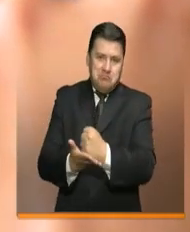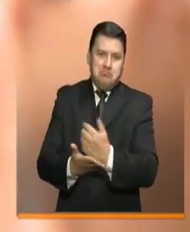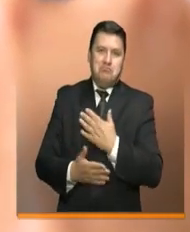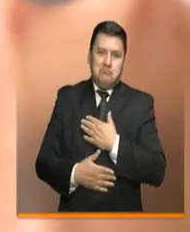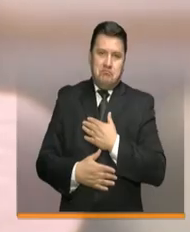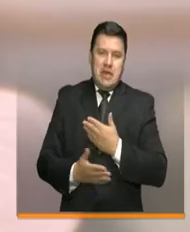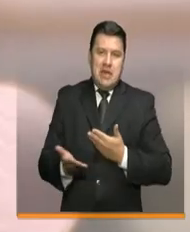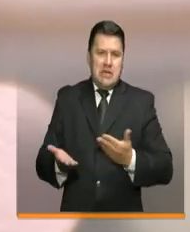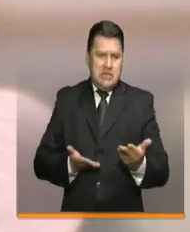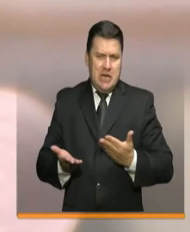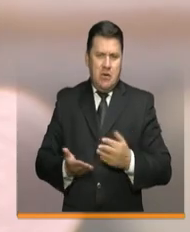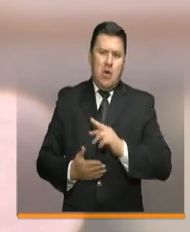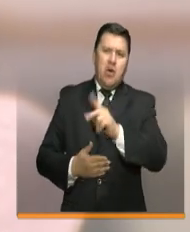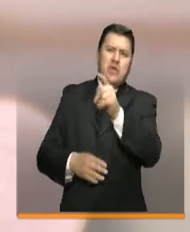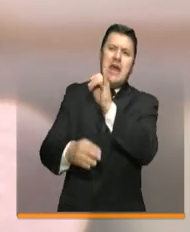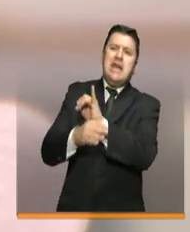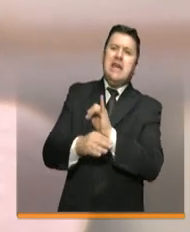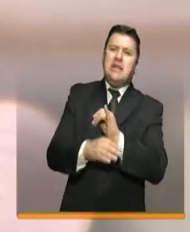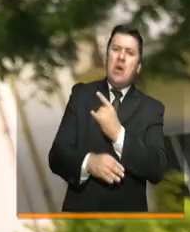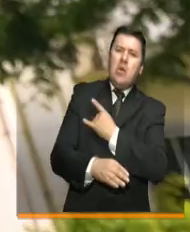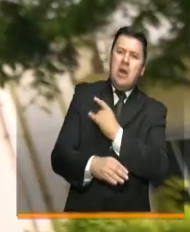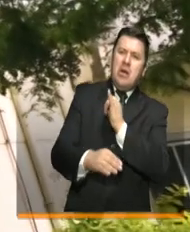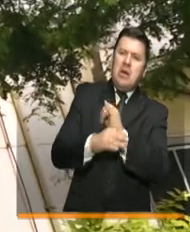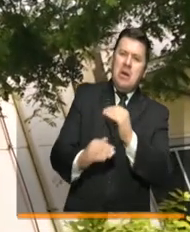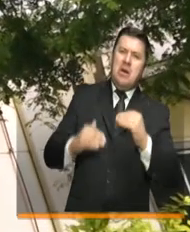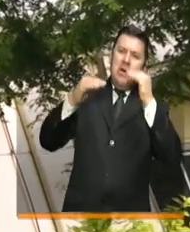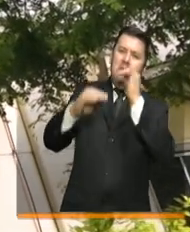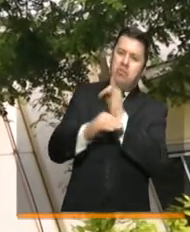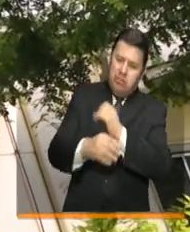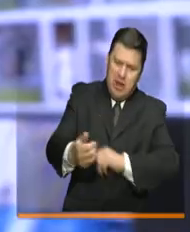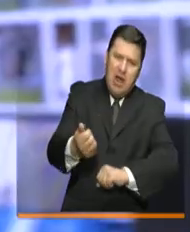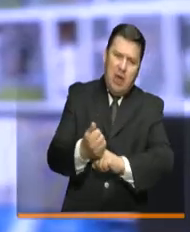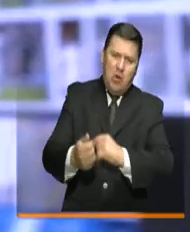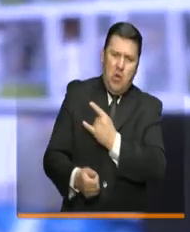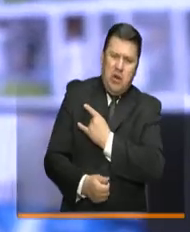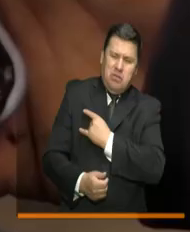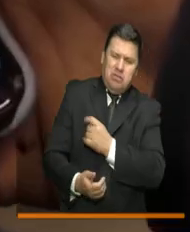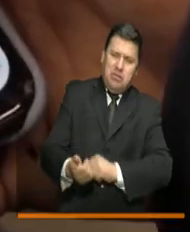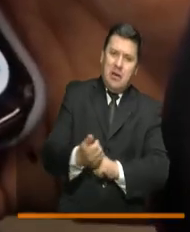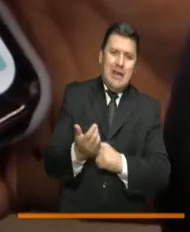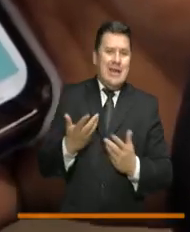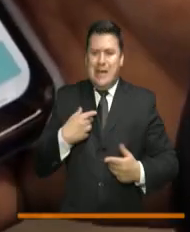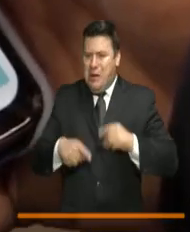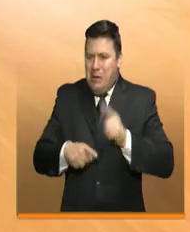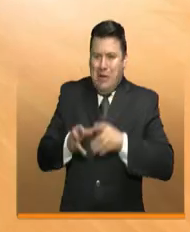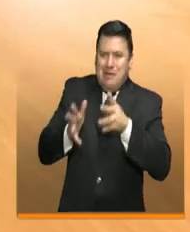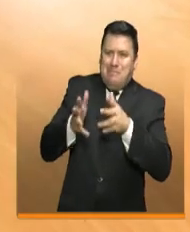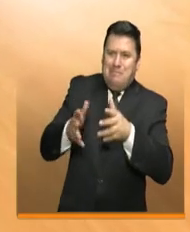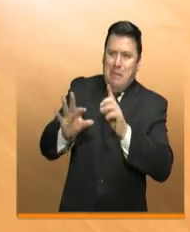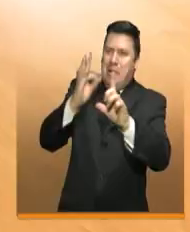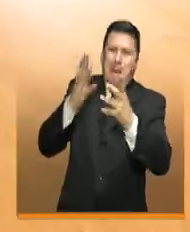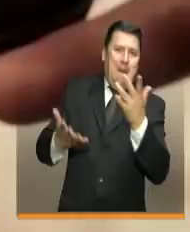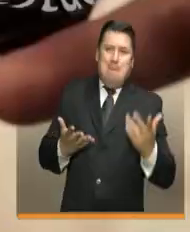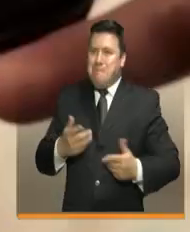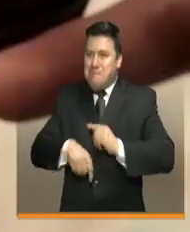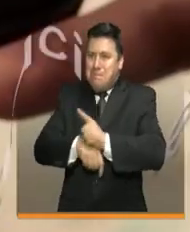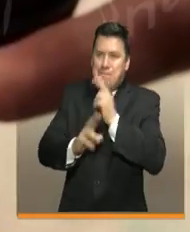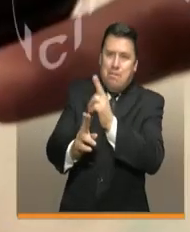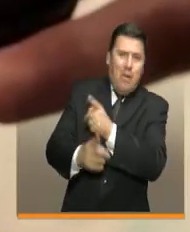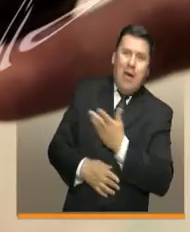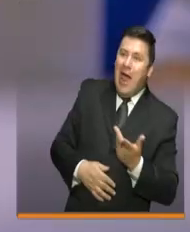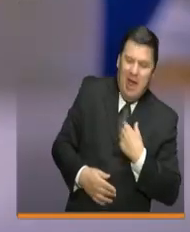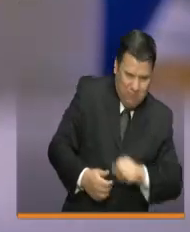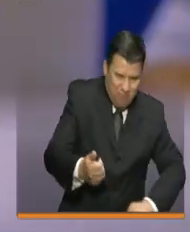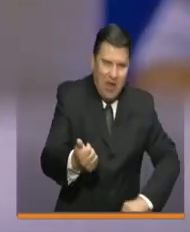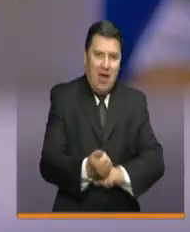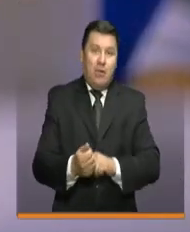nuestros servicios a muchas otras instituciones de educación superior que por múltiples razones no lo han podido hacer con la mayor eficacia posible. Creo